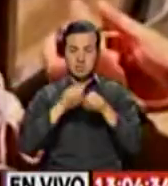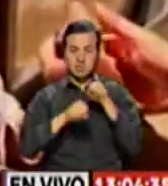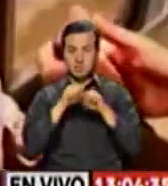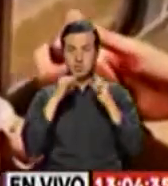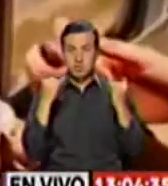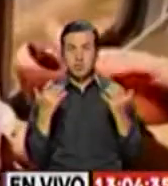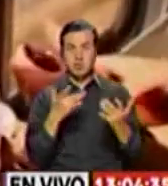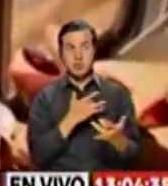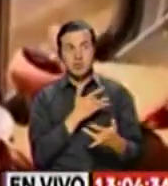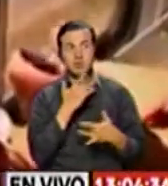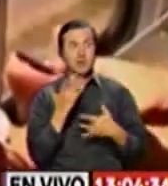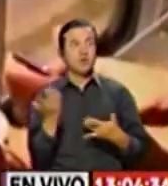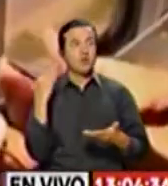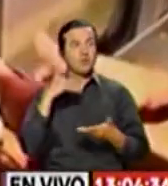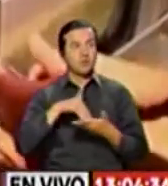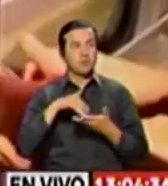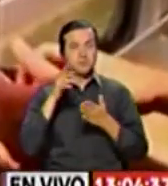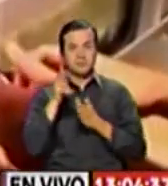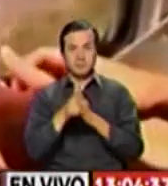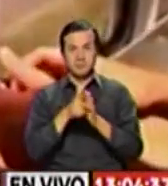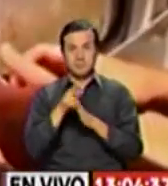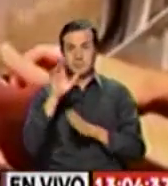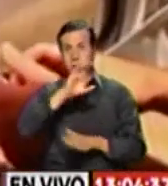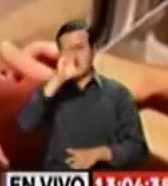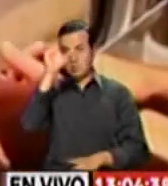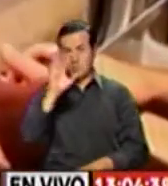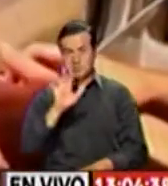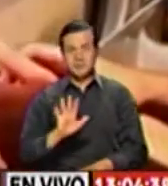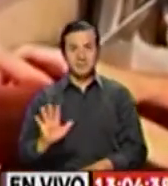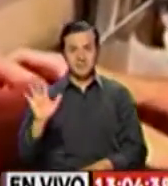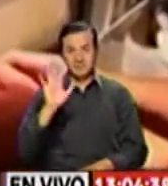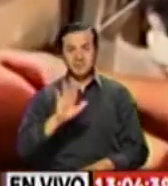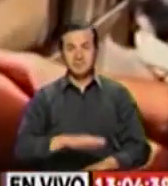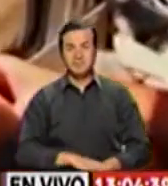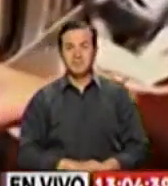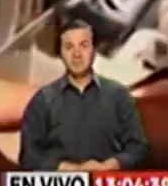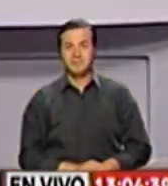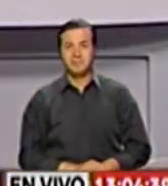ahora la esperanza renace para el tren de la costa. Mirta Carrillo, Telediario.